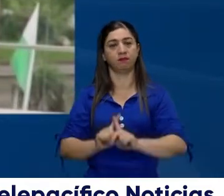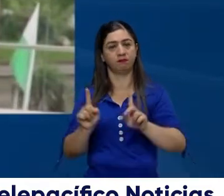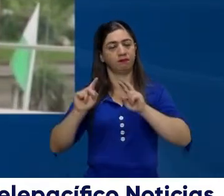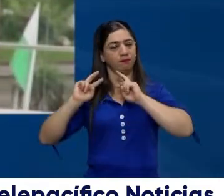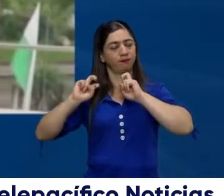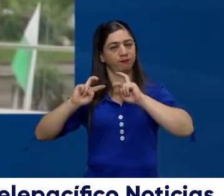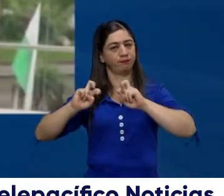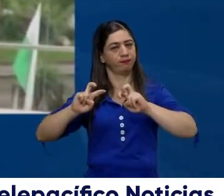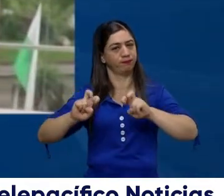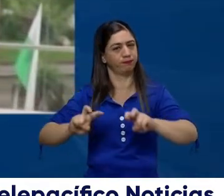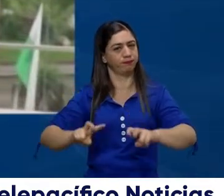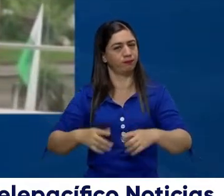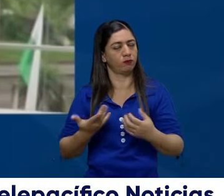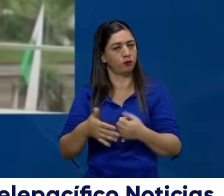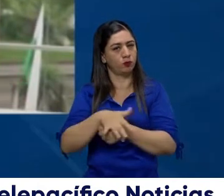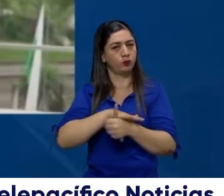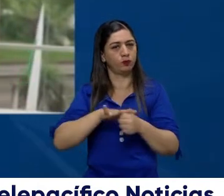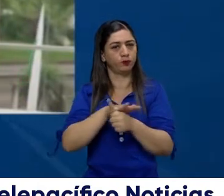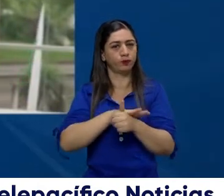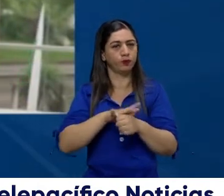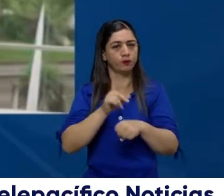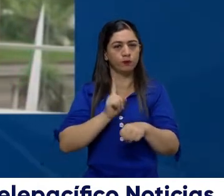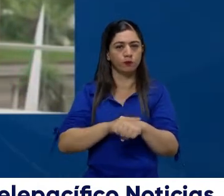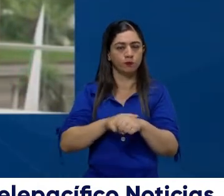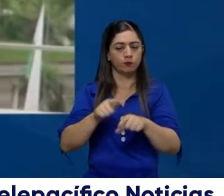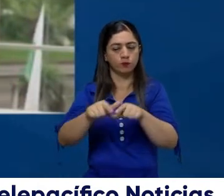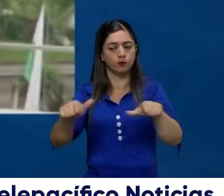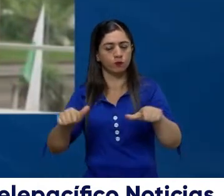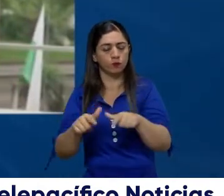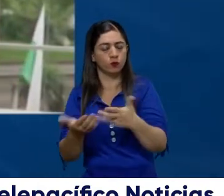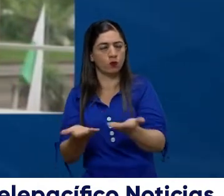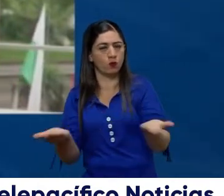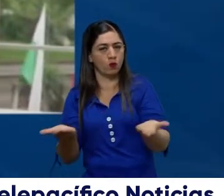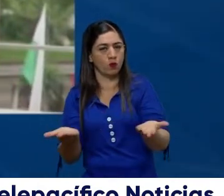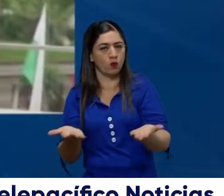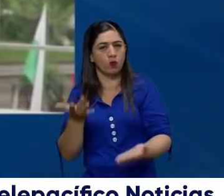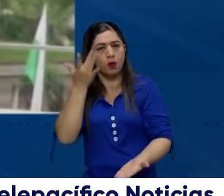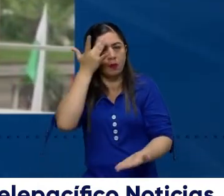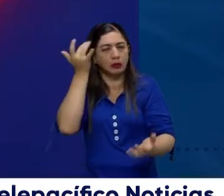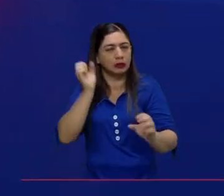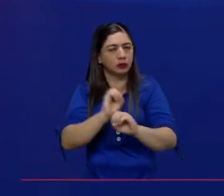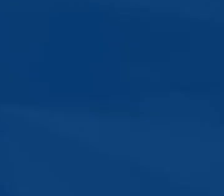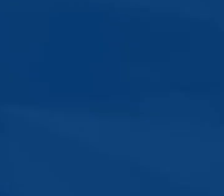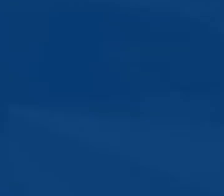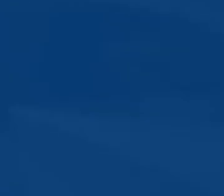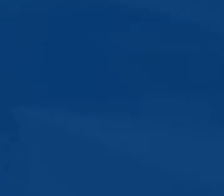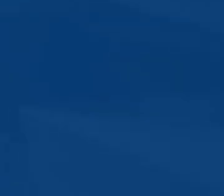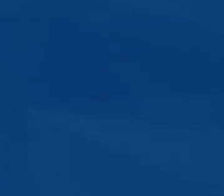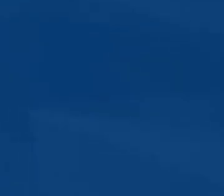investigación que determine las circunstancias de tiempo, modo y lugar para el esclarecimiento de este homicidio.